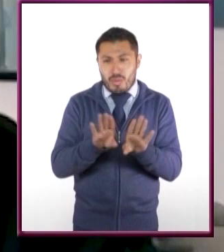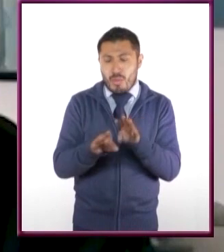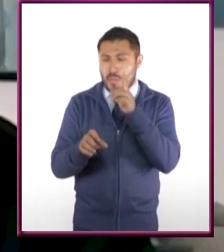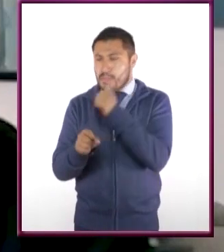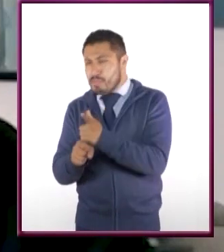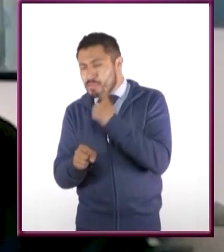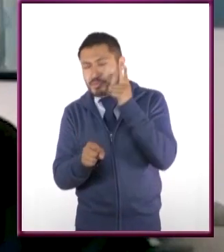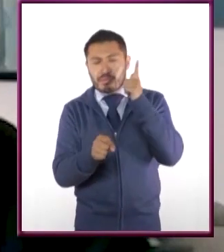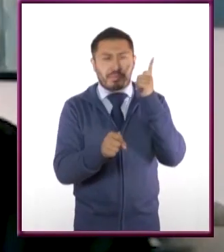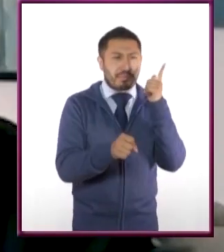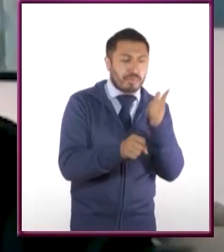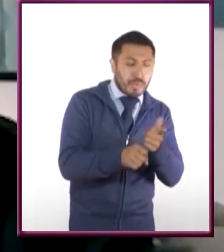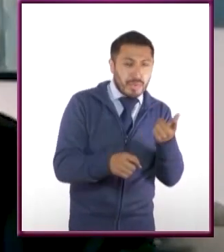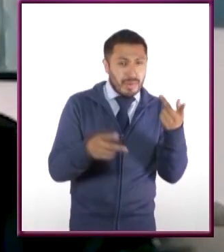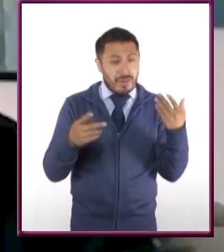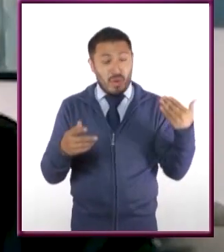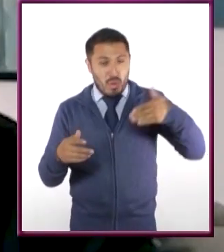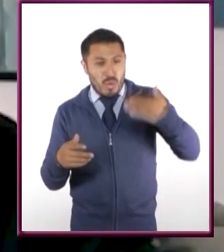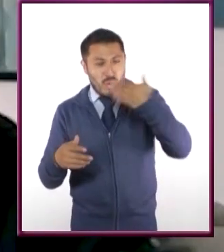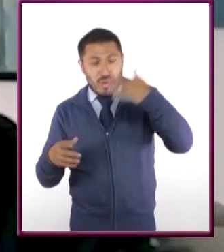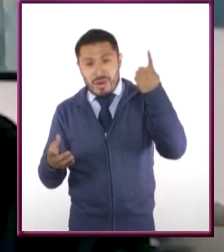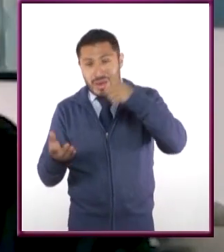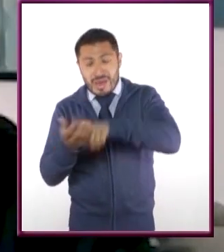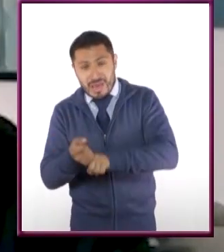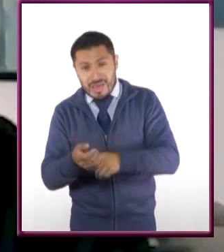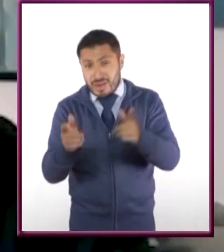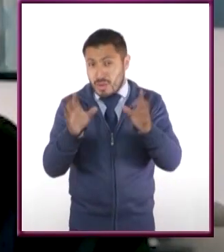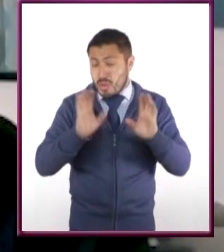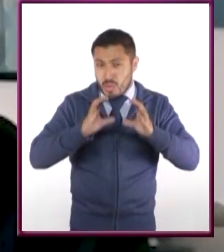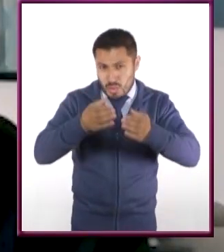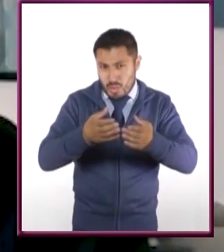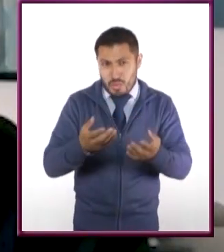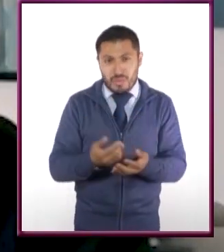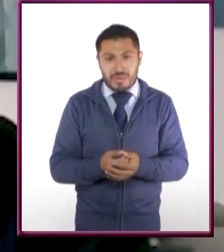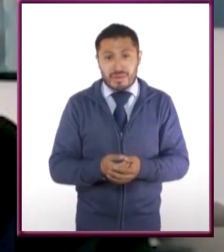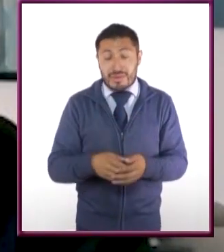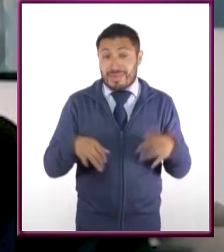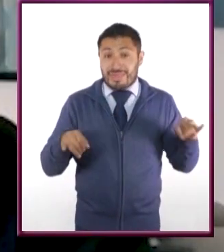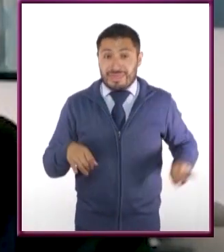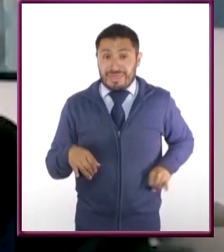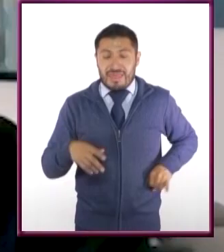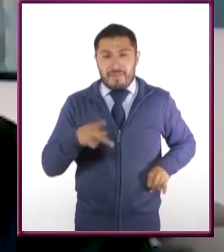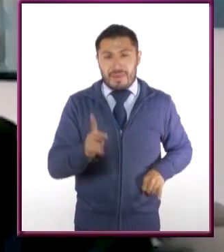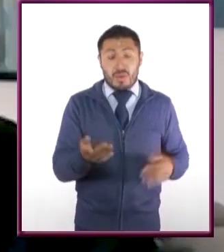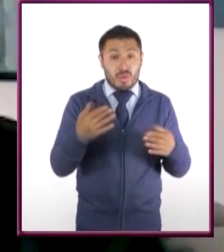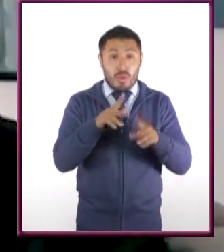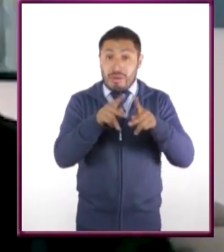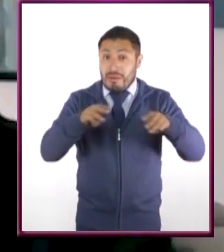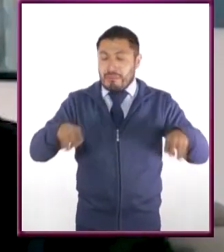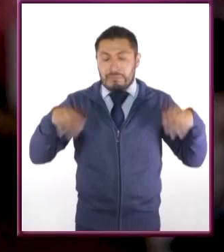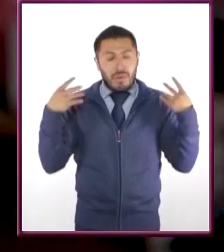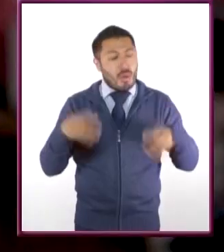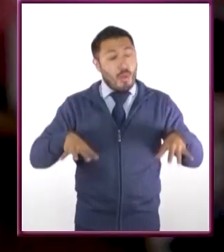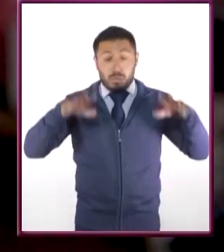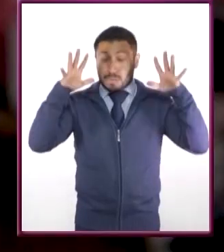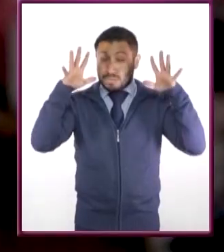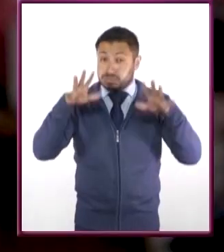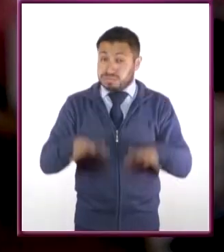su comunidad, de su área. Eso lo hace muy interesante, pero ya hablar de kilómetros es algo